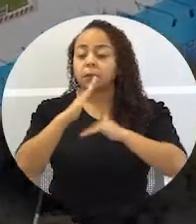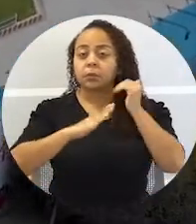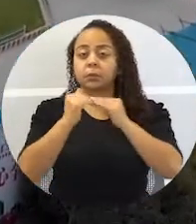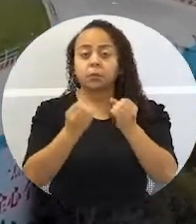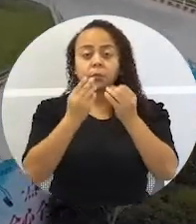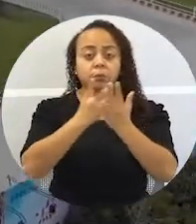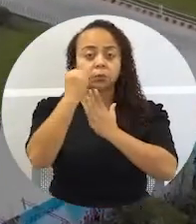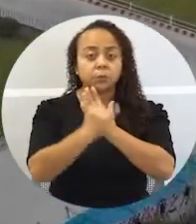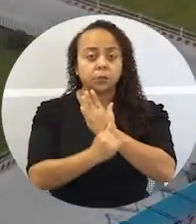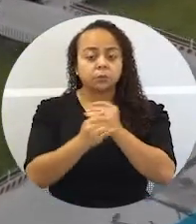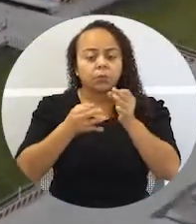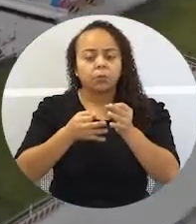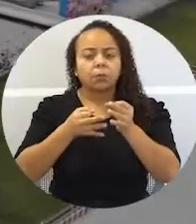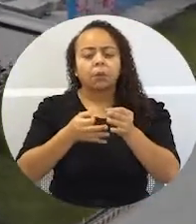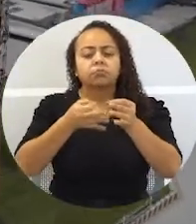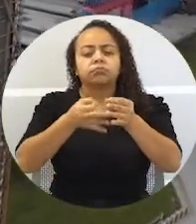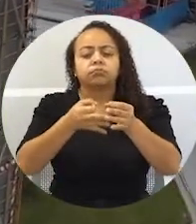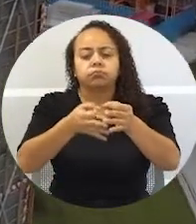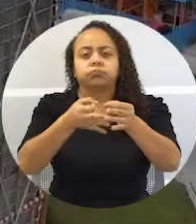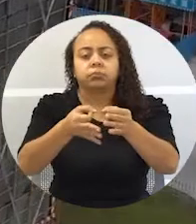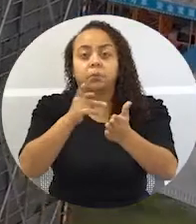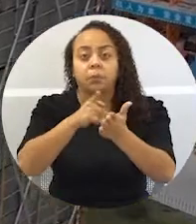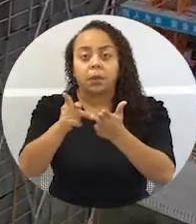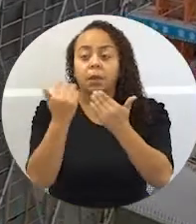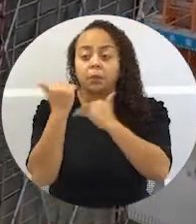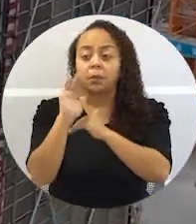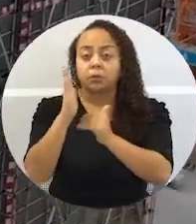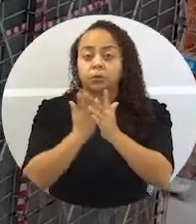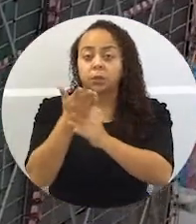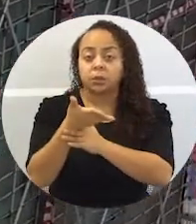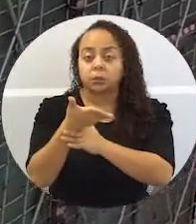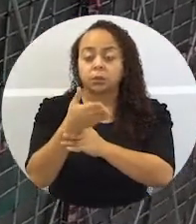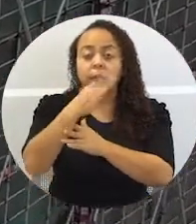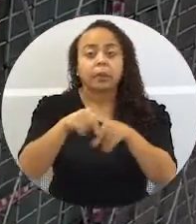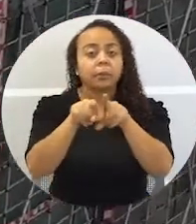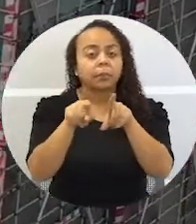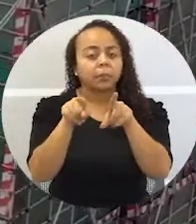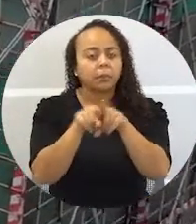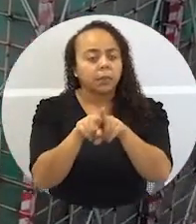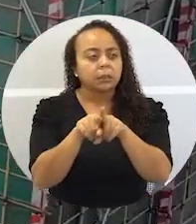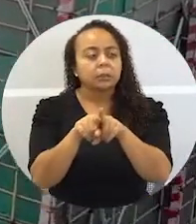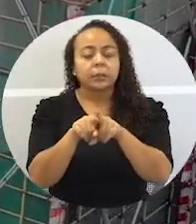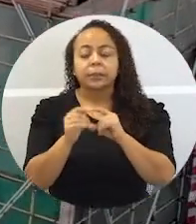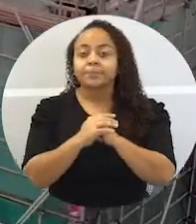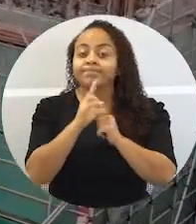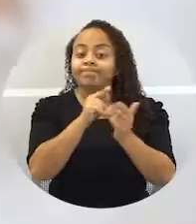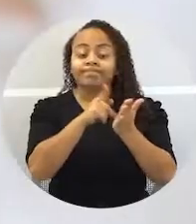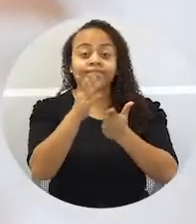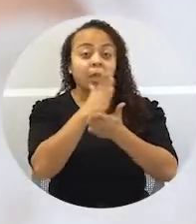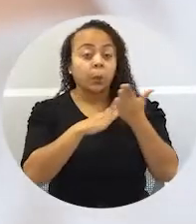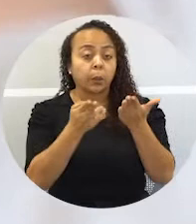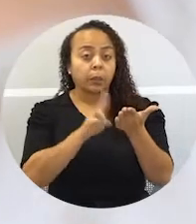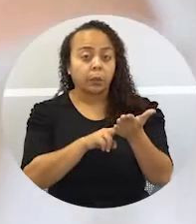proyectos ha pospuesto pagos a sus empleados ha visto limitados acceso a liquidez e incluso ha incurrido en el impago de algunos cupones de deuda